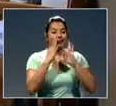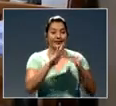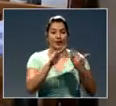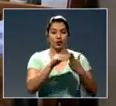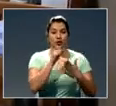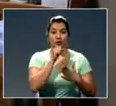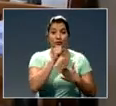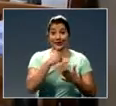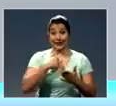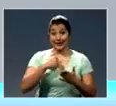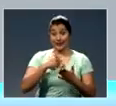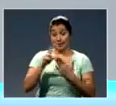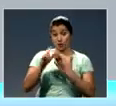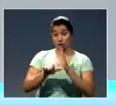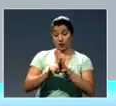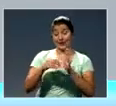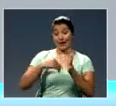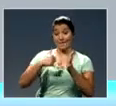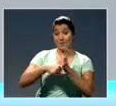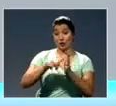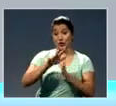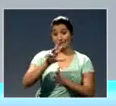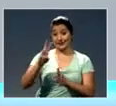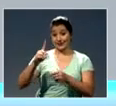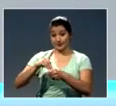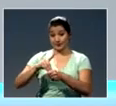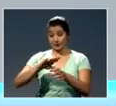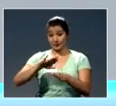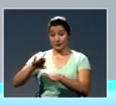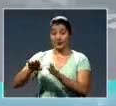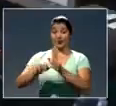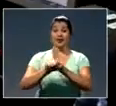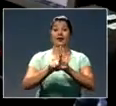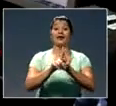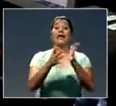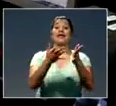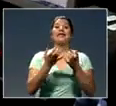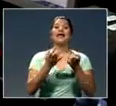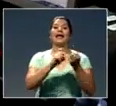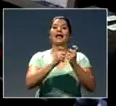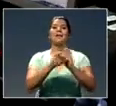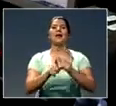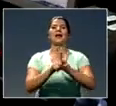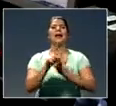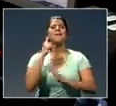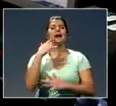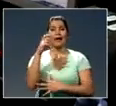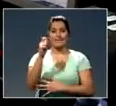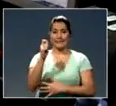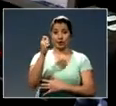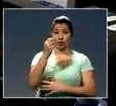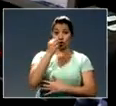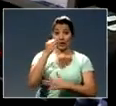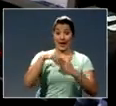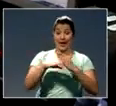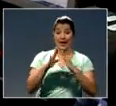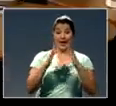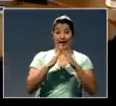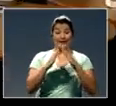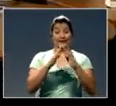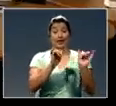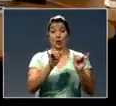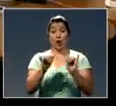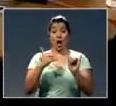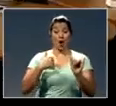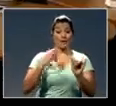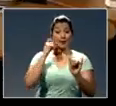diputados. Y el Congreso reforma la ley para que manutención en el hogar sea paritaria entre hombre y mujer.